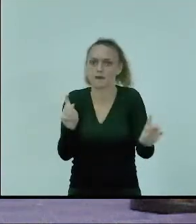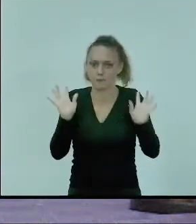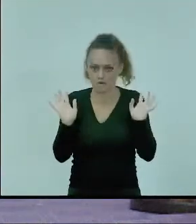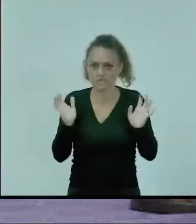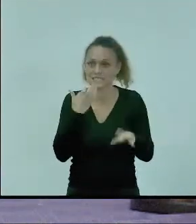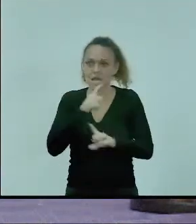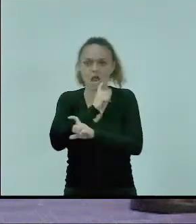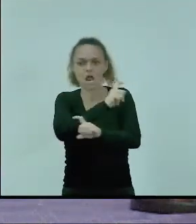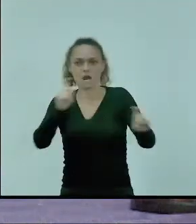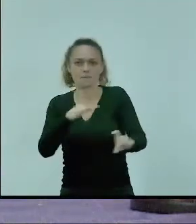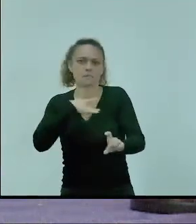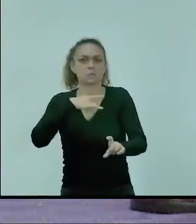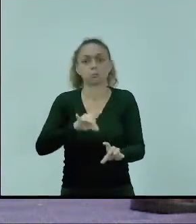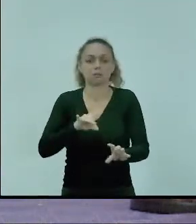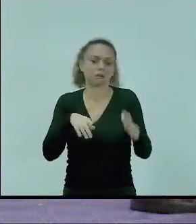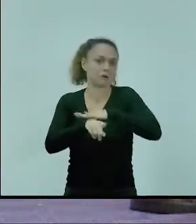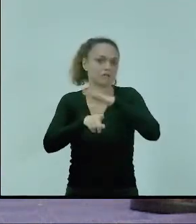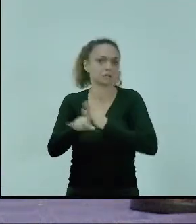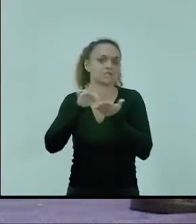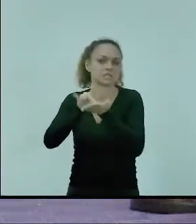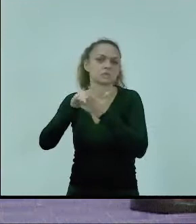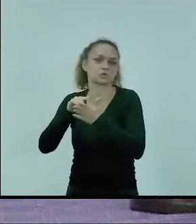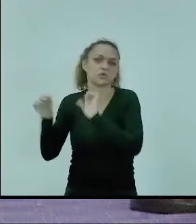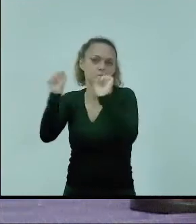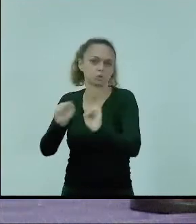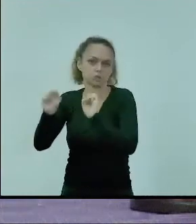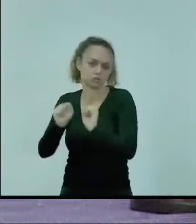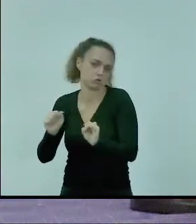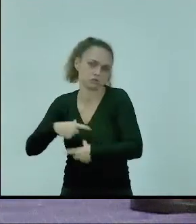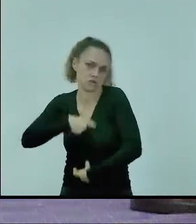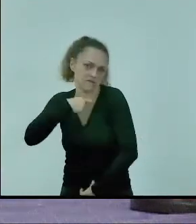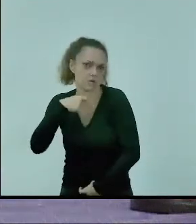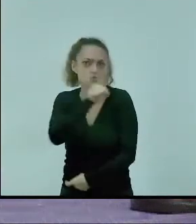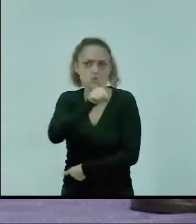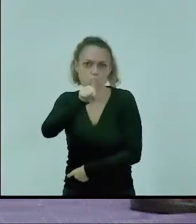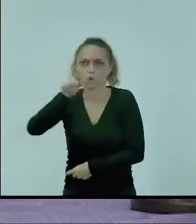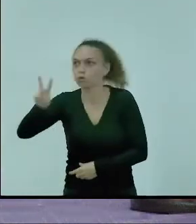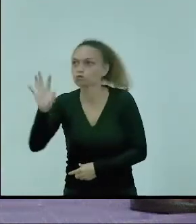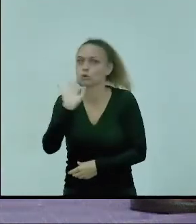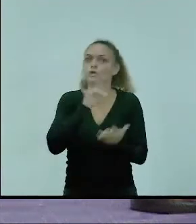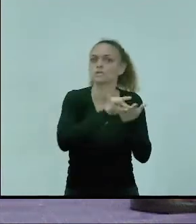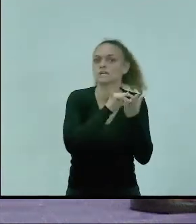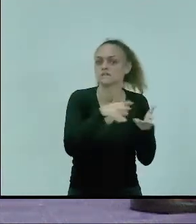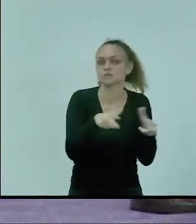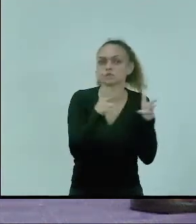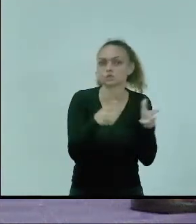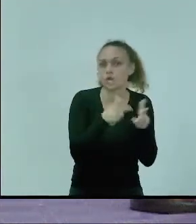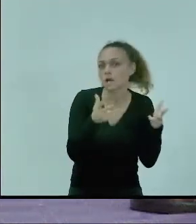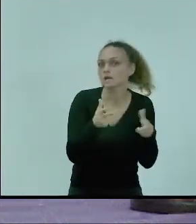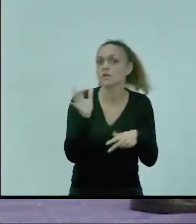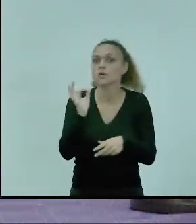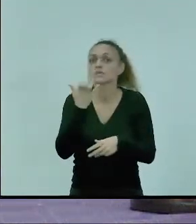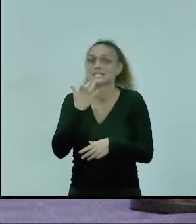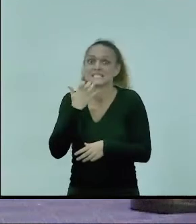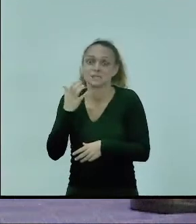los servicios de protección civil, con el 112, con los servicios sociales, o simplemente es un terremoto registrado que le llega